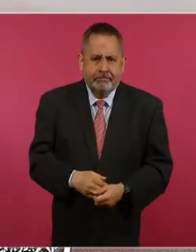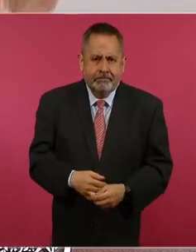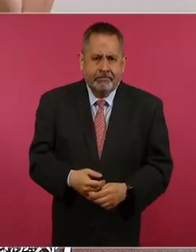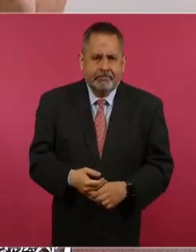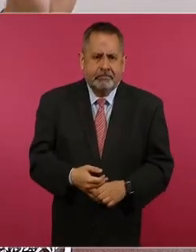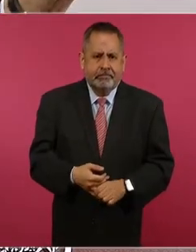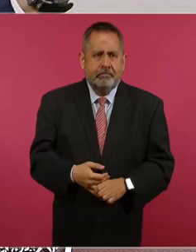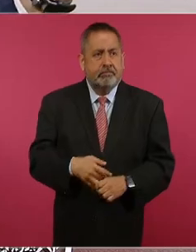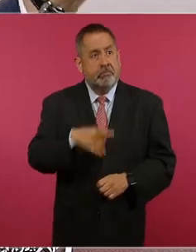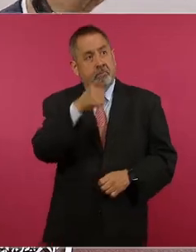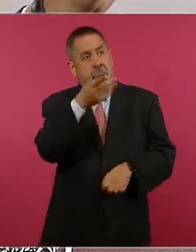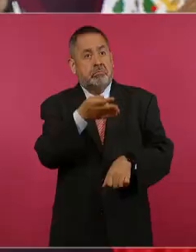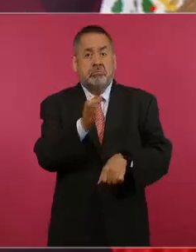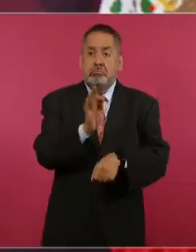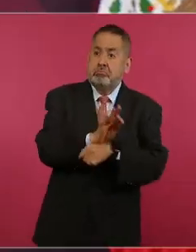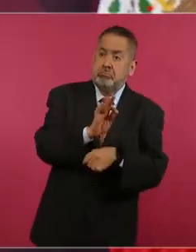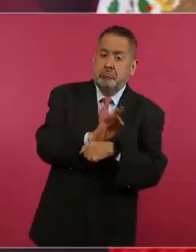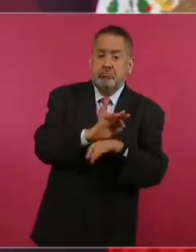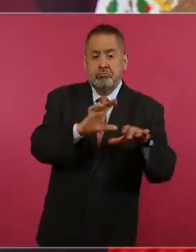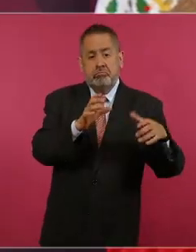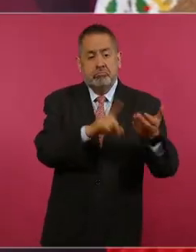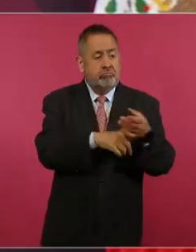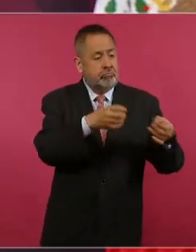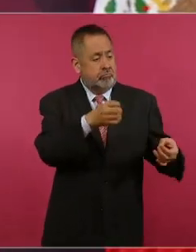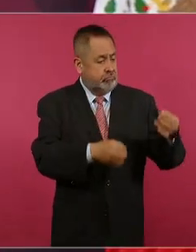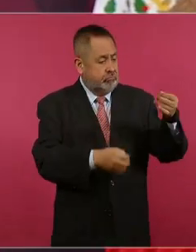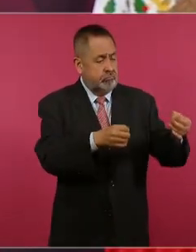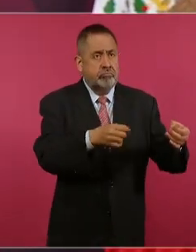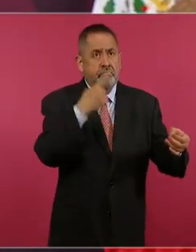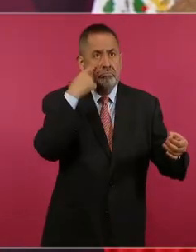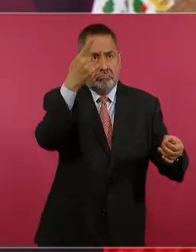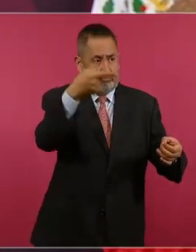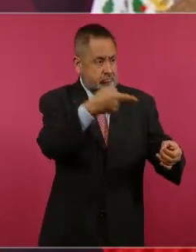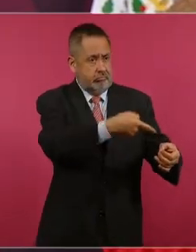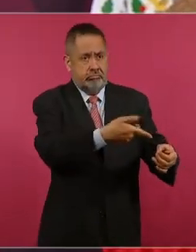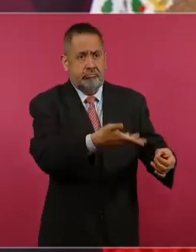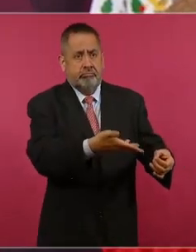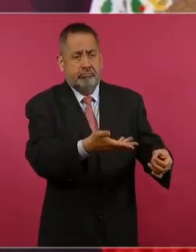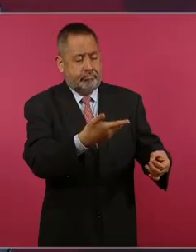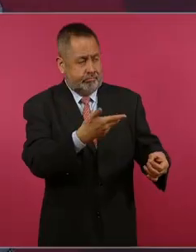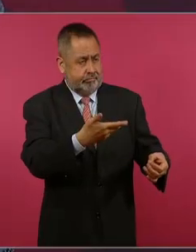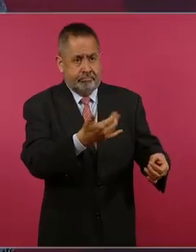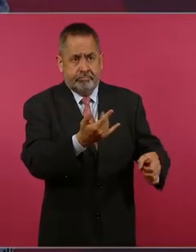tú defendiendo a los jueces y mira lo que hacen.